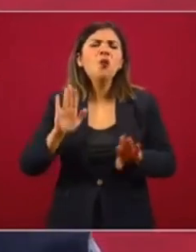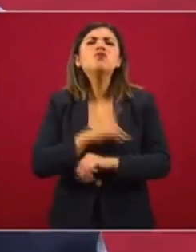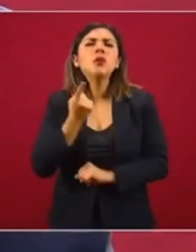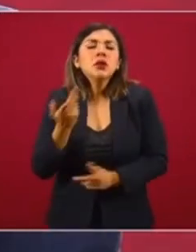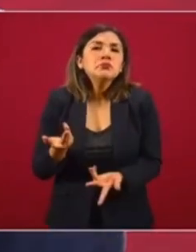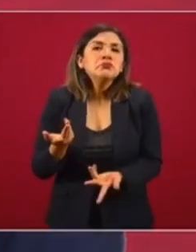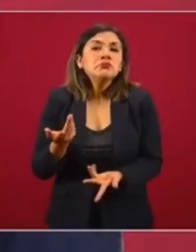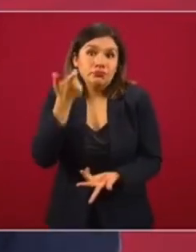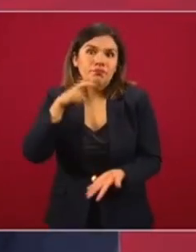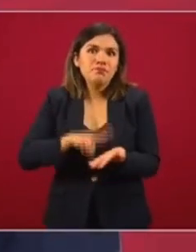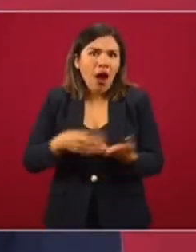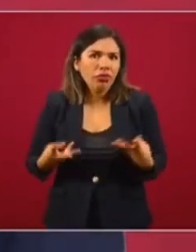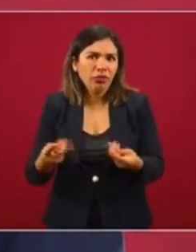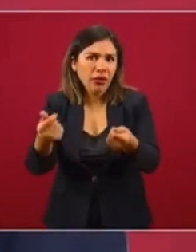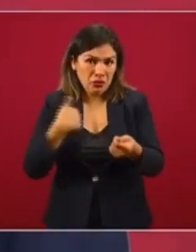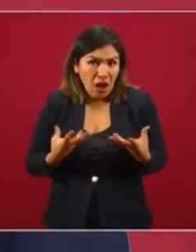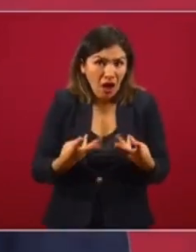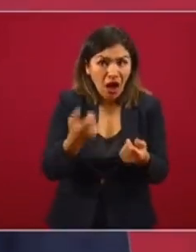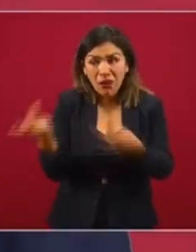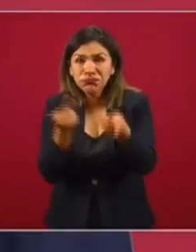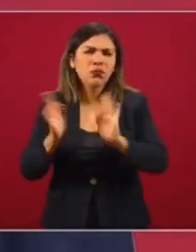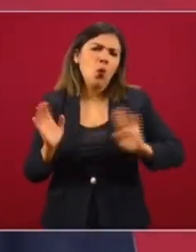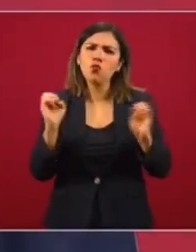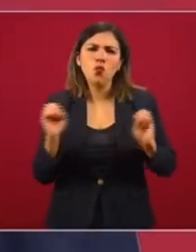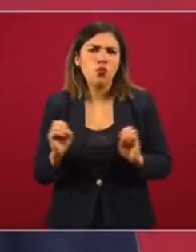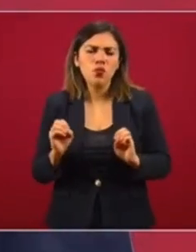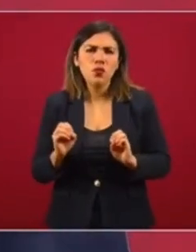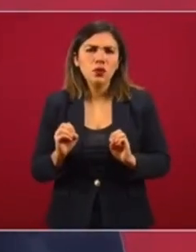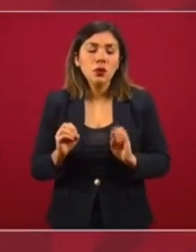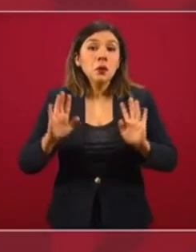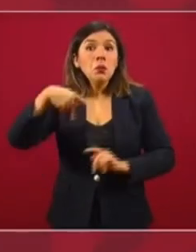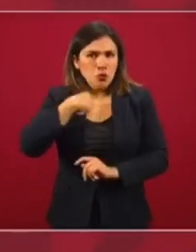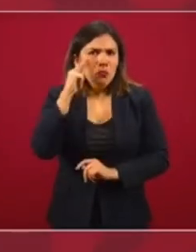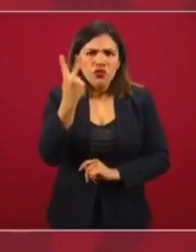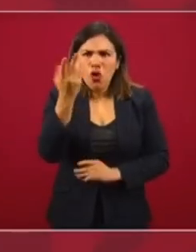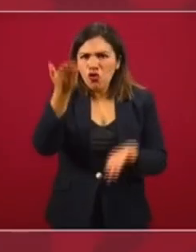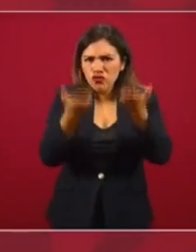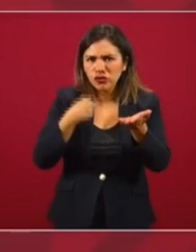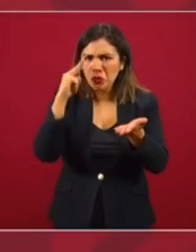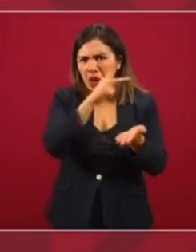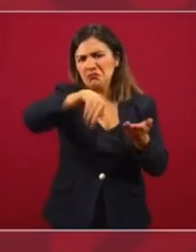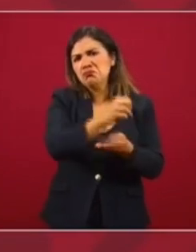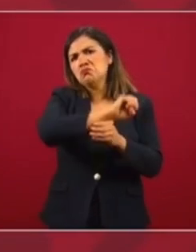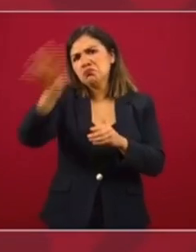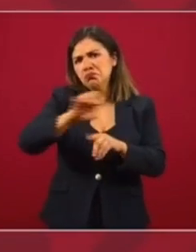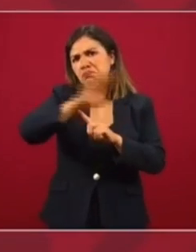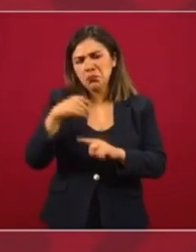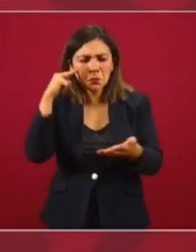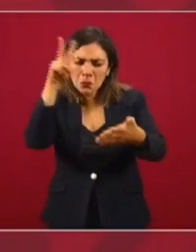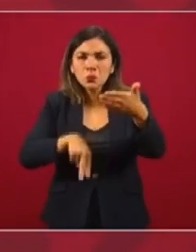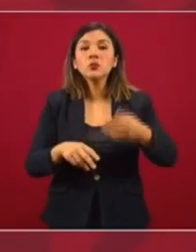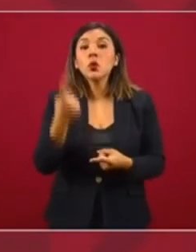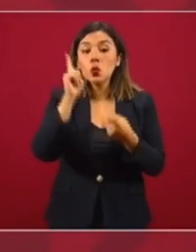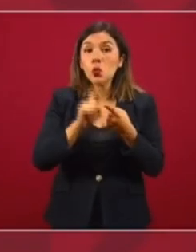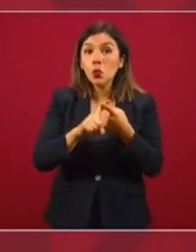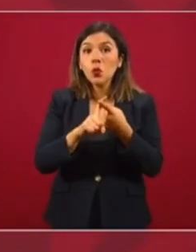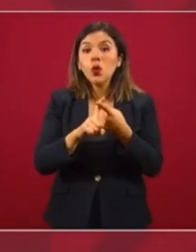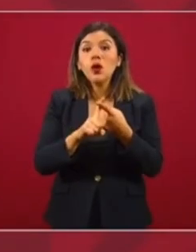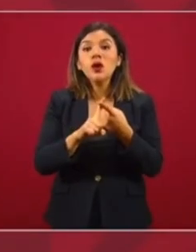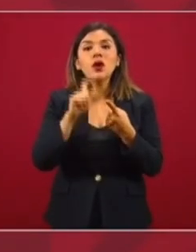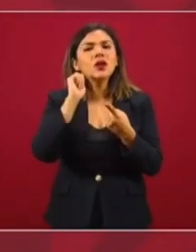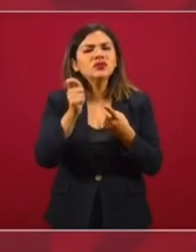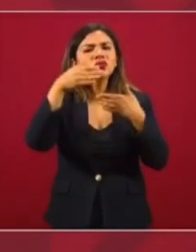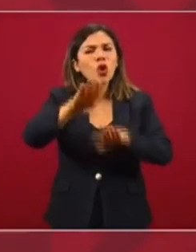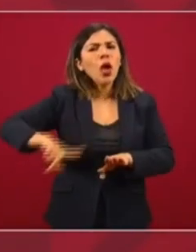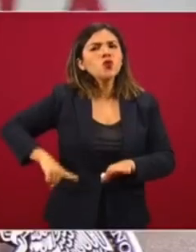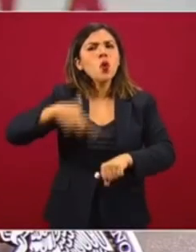porque cuesta, y no gastamos en eso. Pero he visto dos que nos mandan. Una